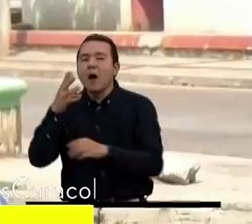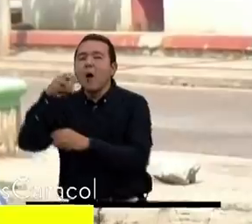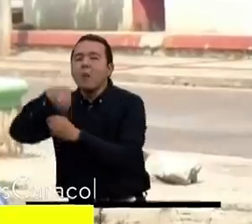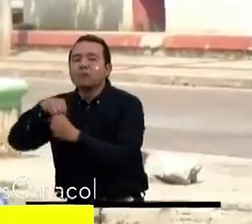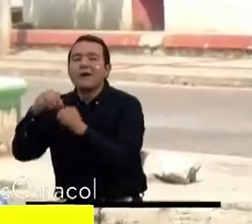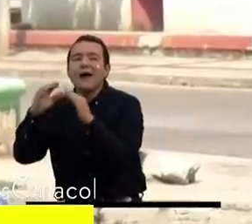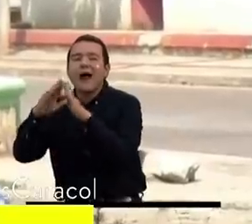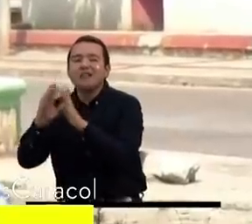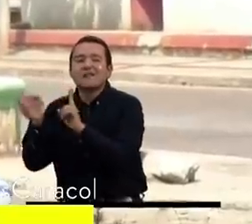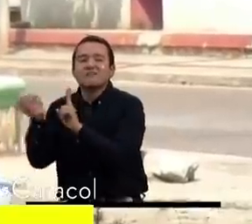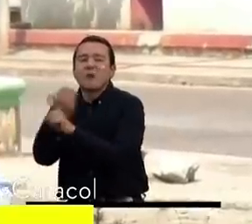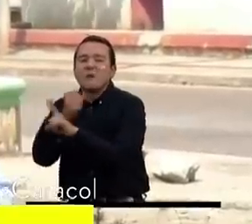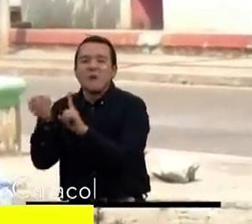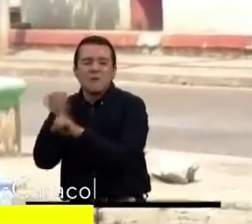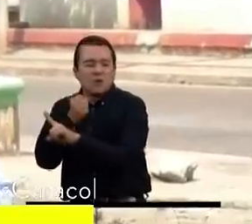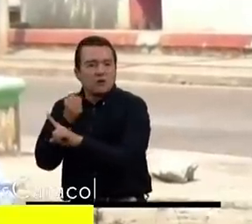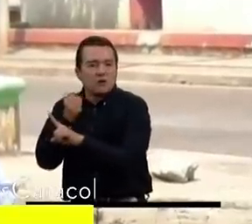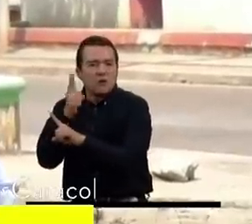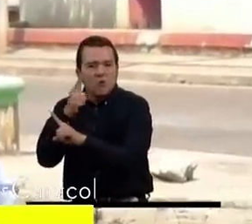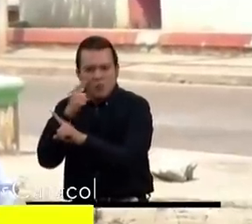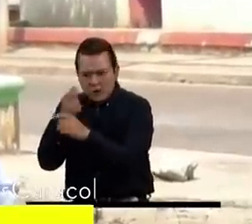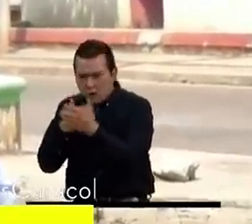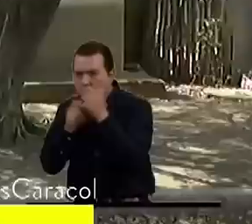registraba varios golpes en su cuerpo.